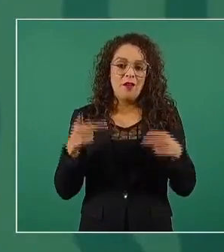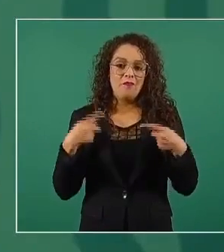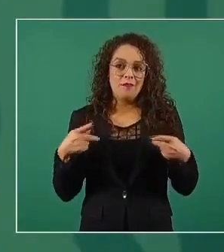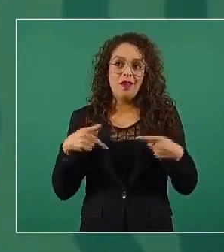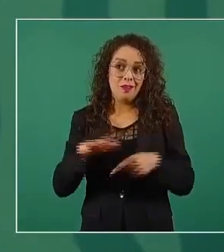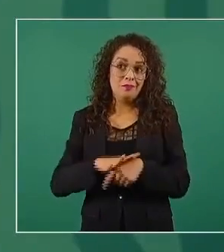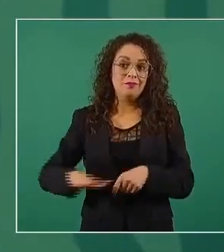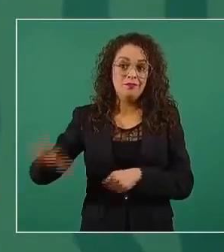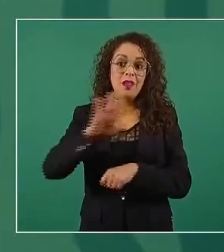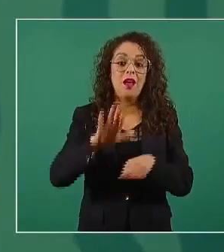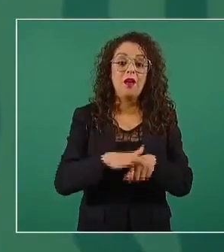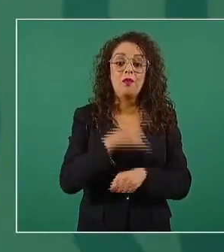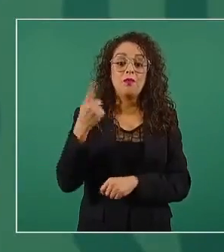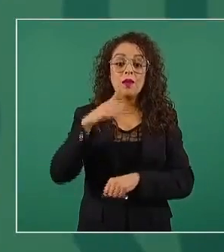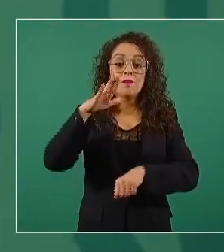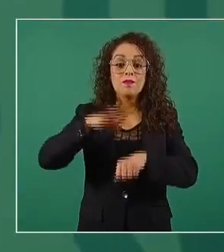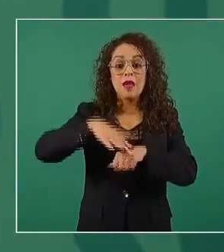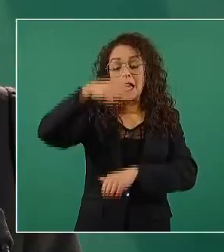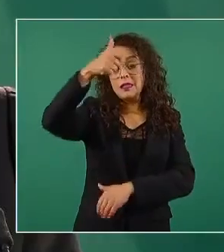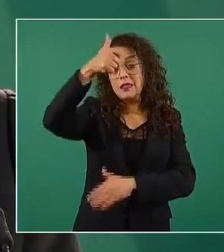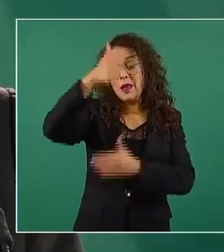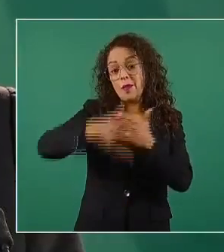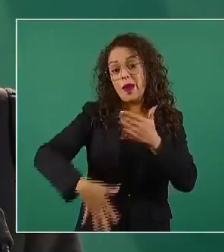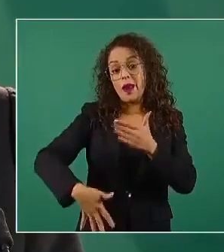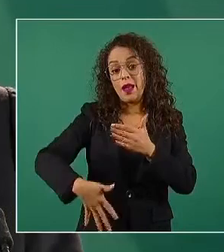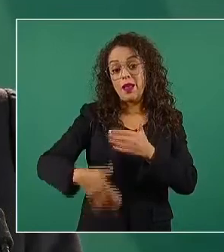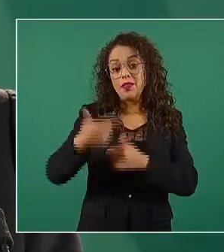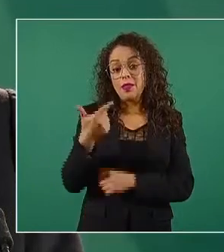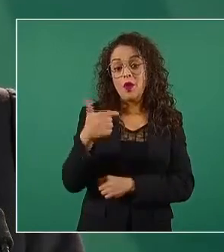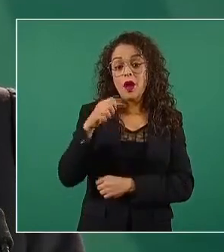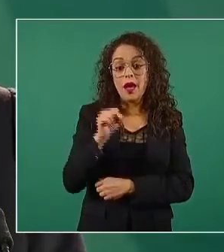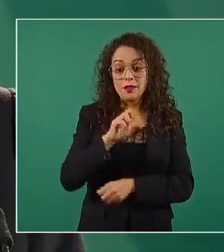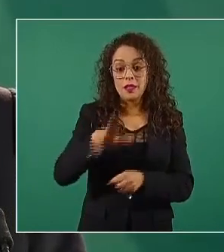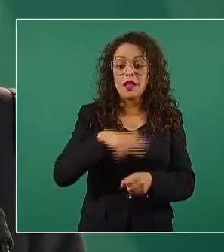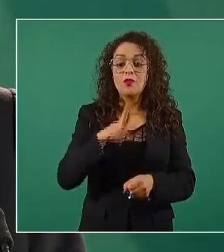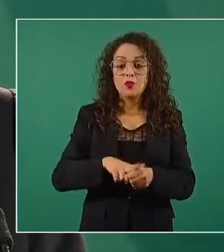resulta más barato el utilizar ese gas,